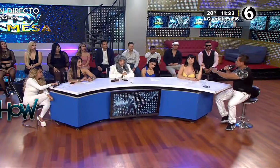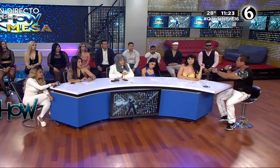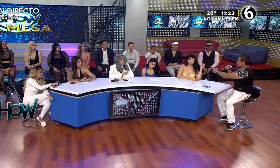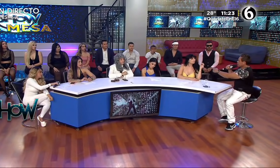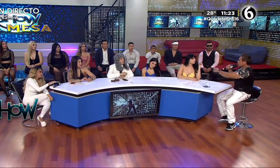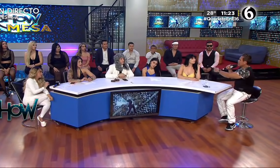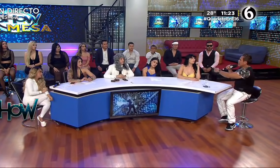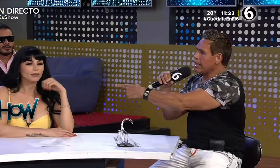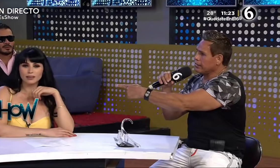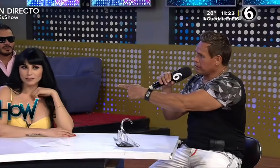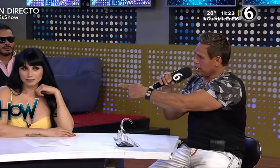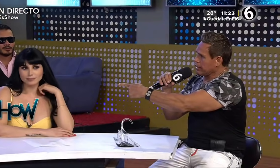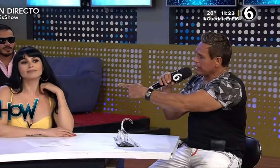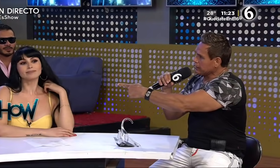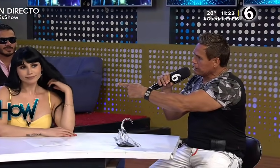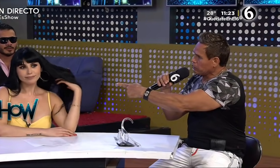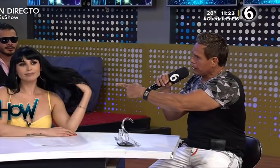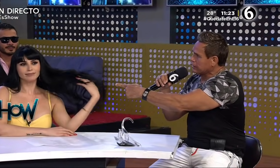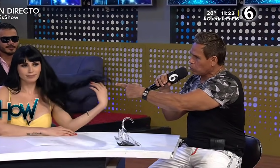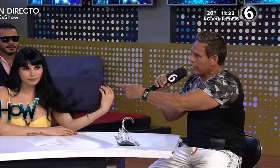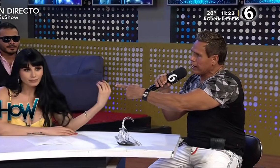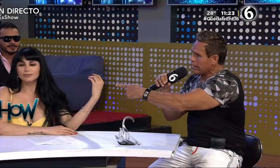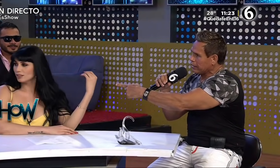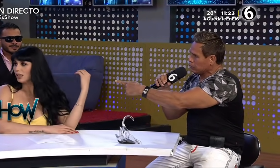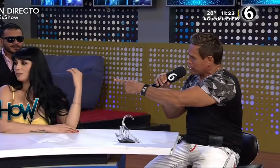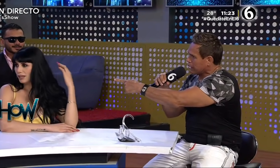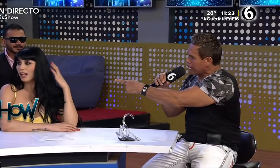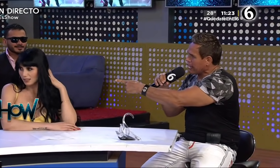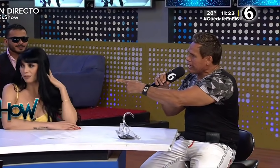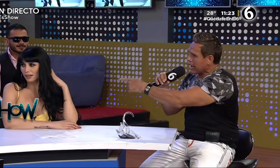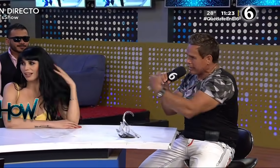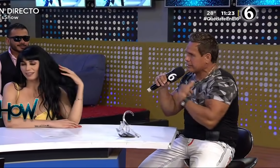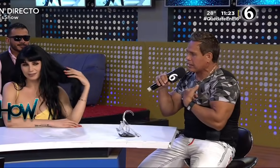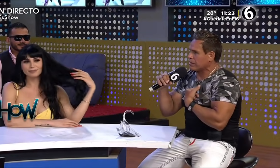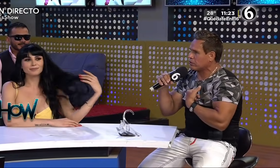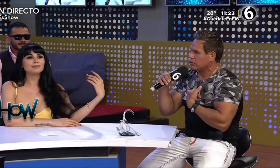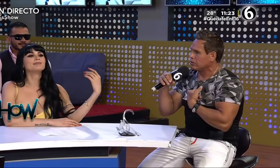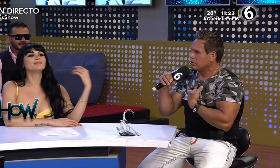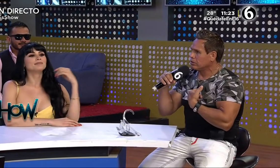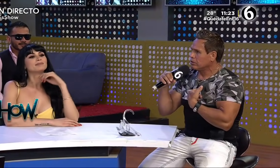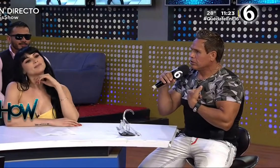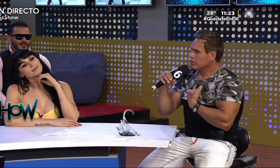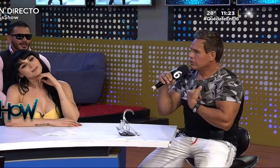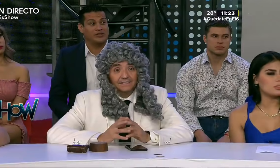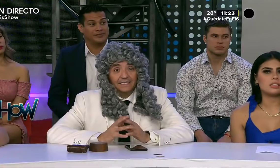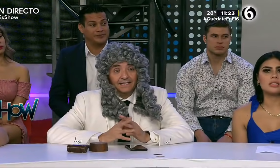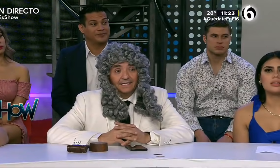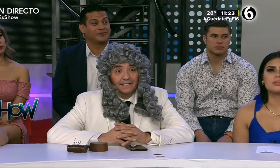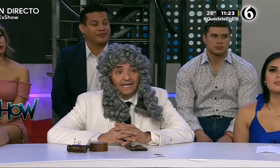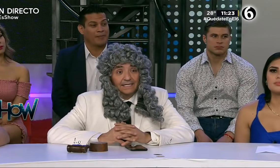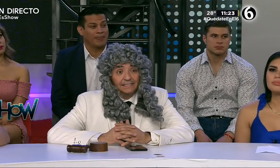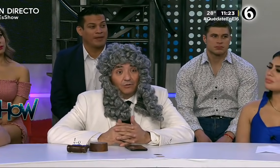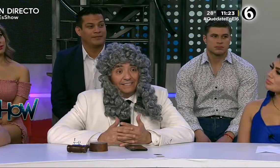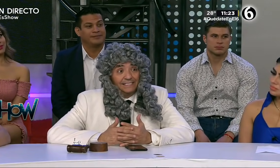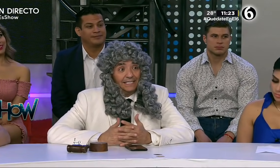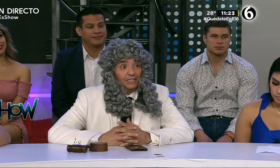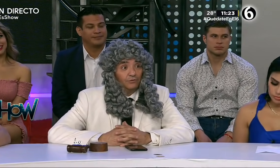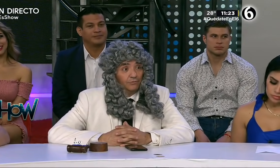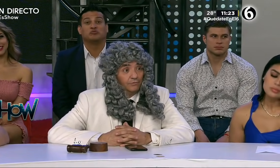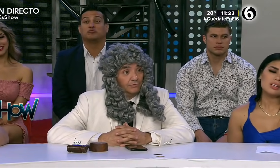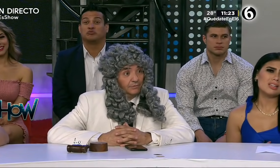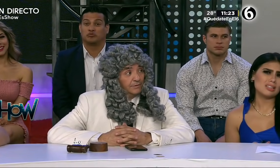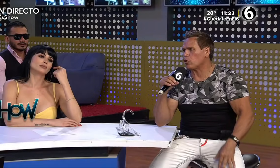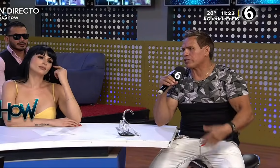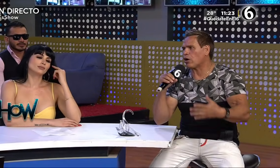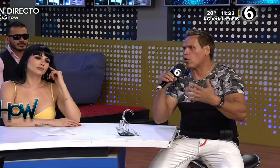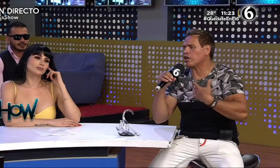maldita. Ella, ahí en esa escuela, sí, donde es verdad, estaba ella, sí, es ahí estaba yo. Pues qué triste que haya sido así. Sí,